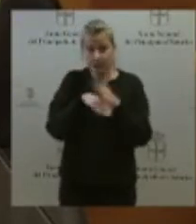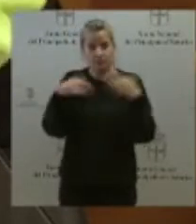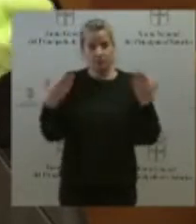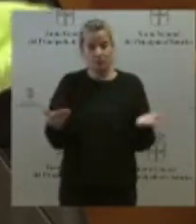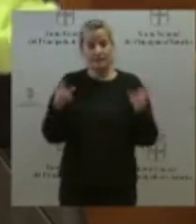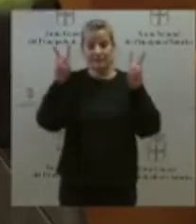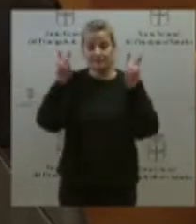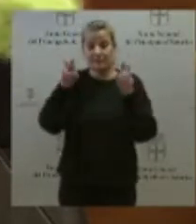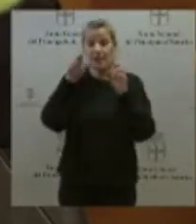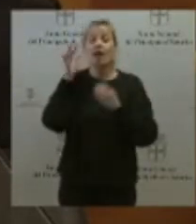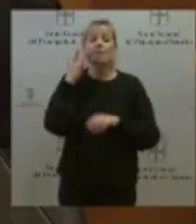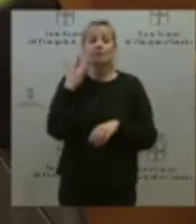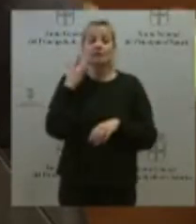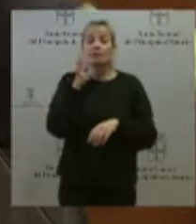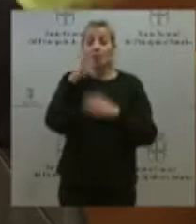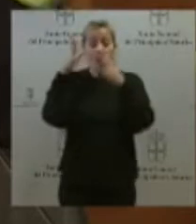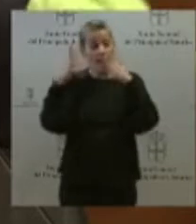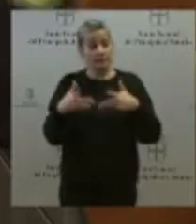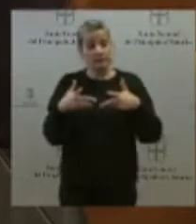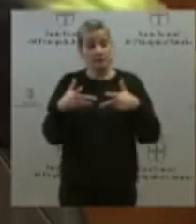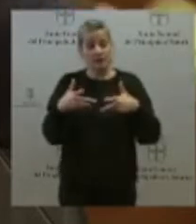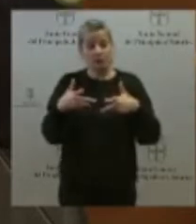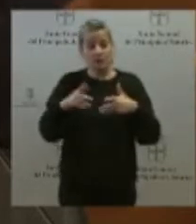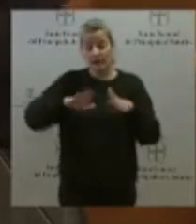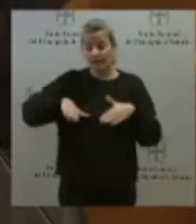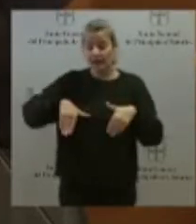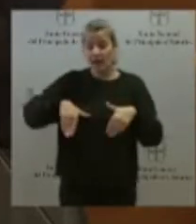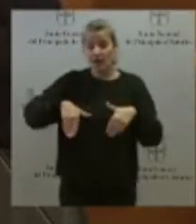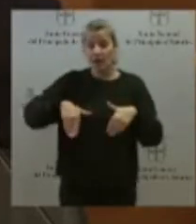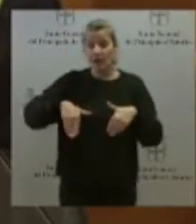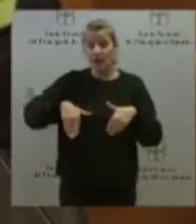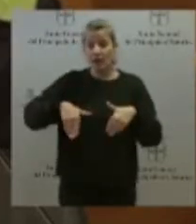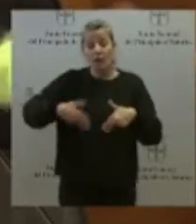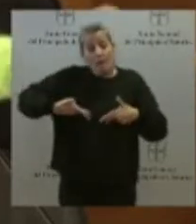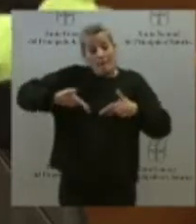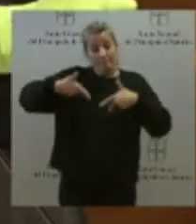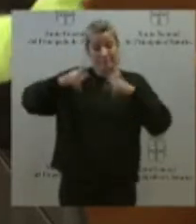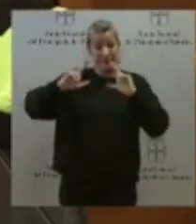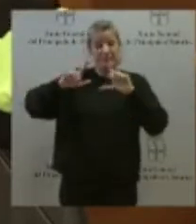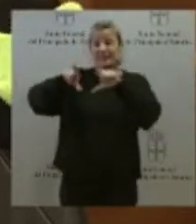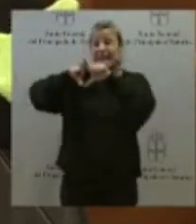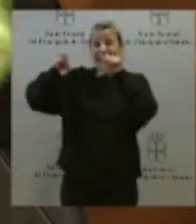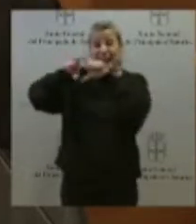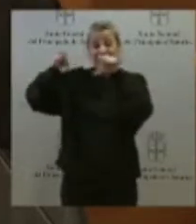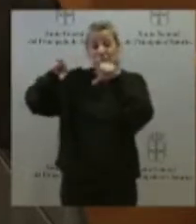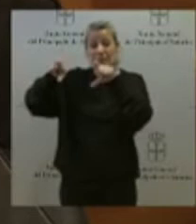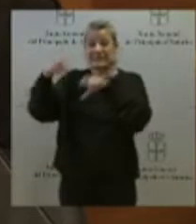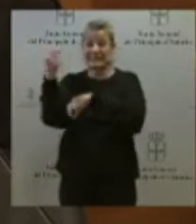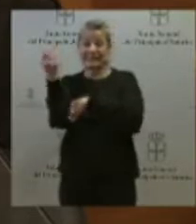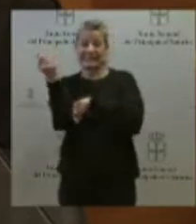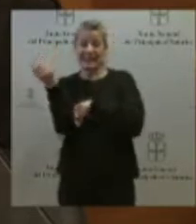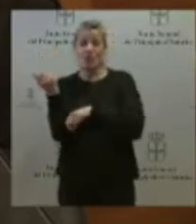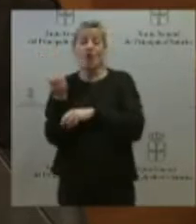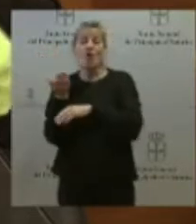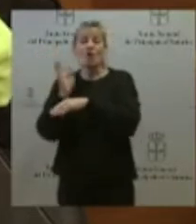que permiten que demos las concesiones y los contratos a las empresas más bajas, a las empresas que presentan la oferta más baja y que, por lo tanto, luego